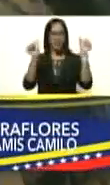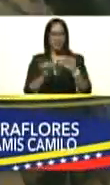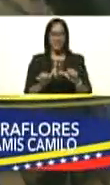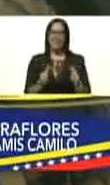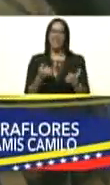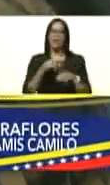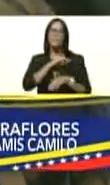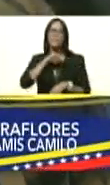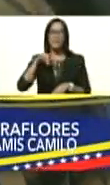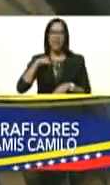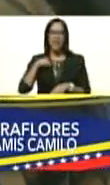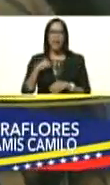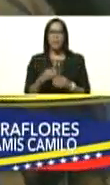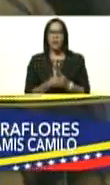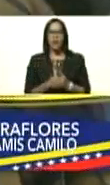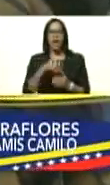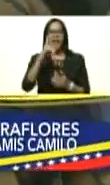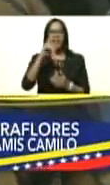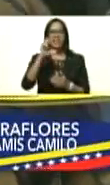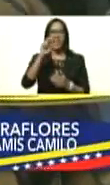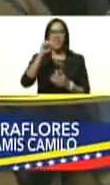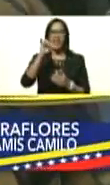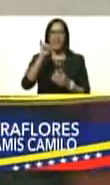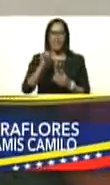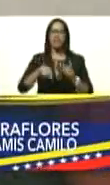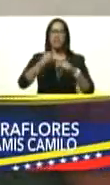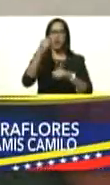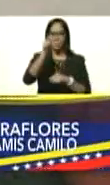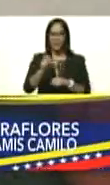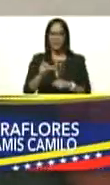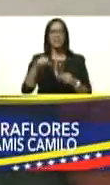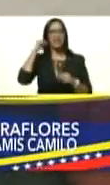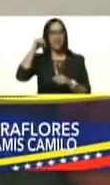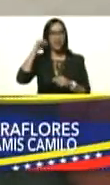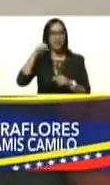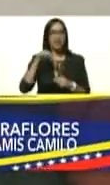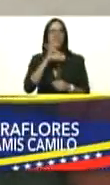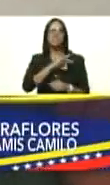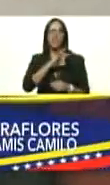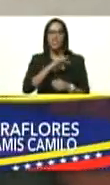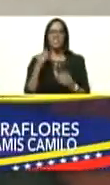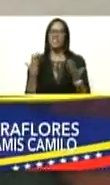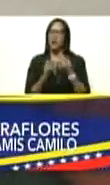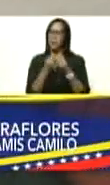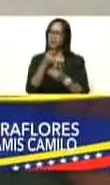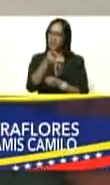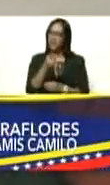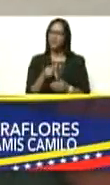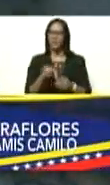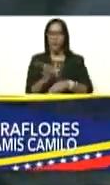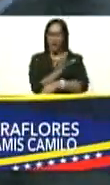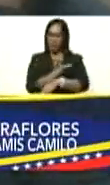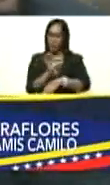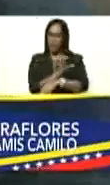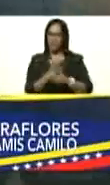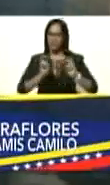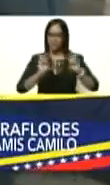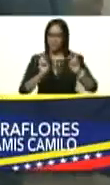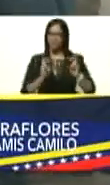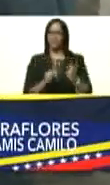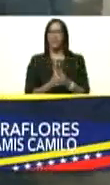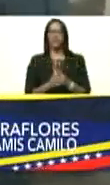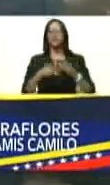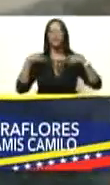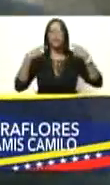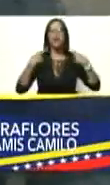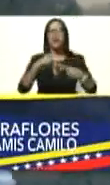integrantes delantero a Lenny Camacho y Benny Sadel, los que grabaron Señorita y Llévame Contigo. Su popularidad durante la época